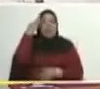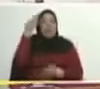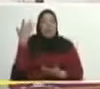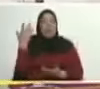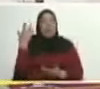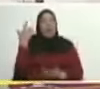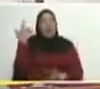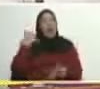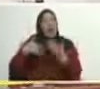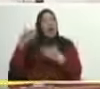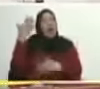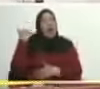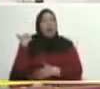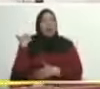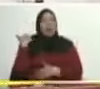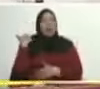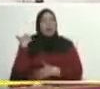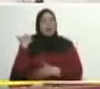ancestral.